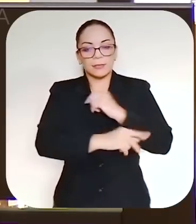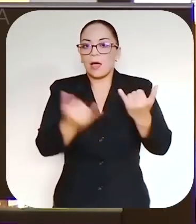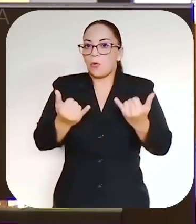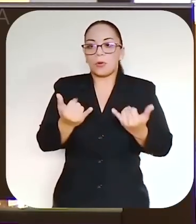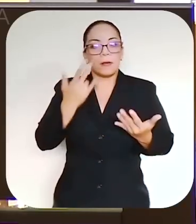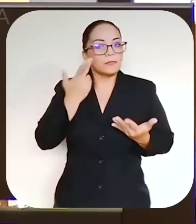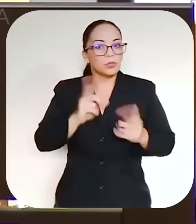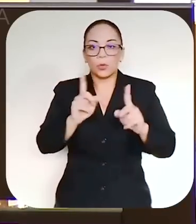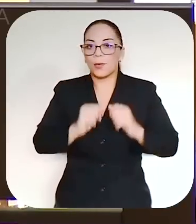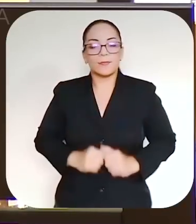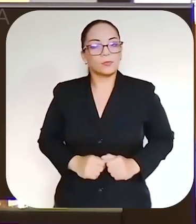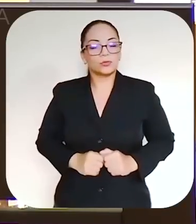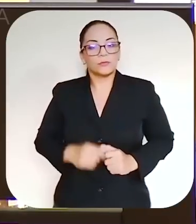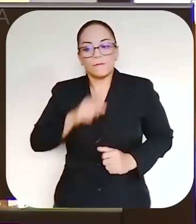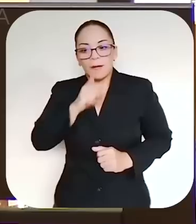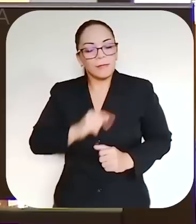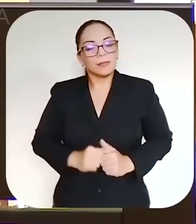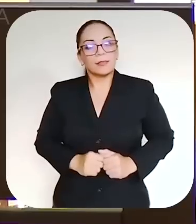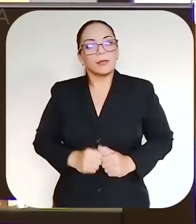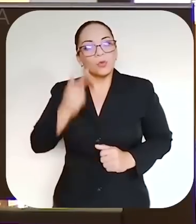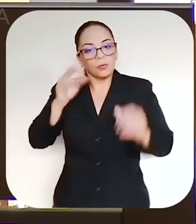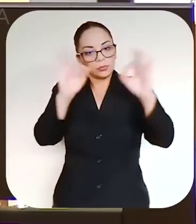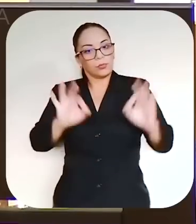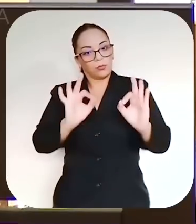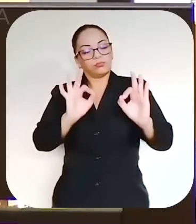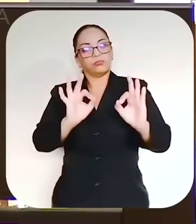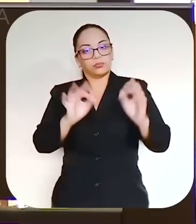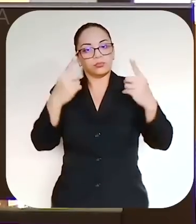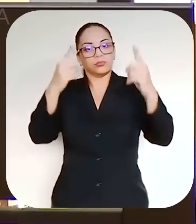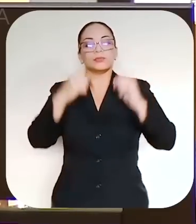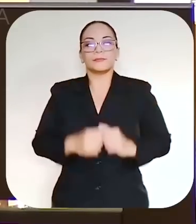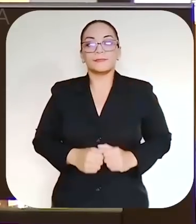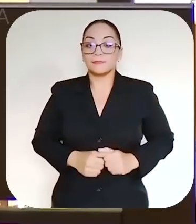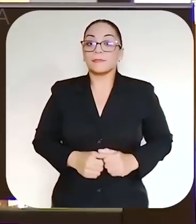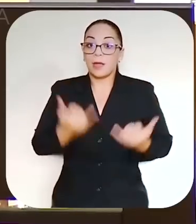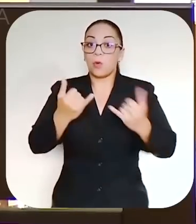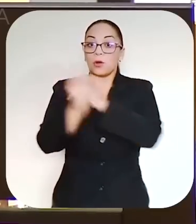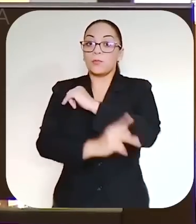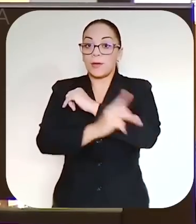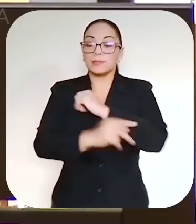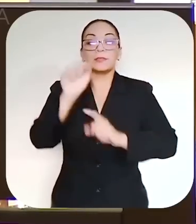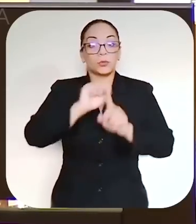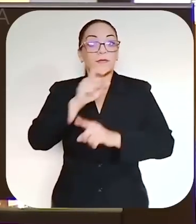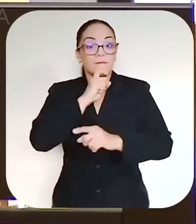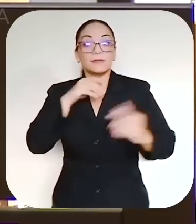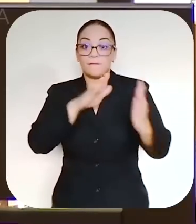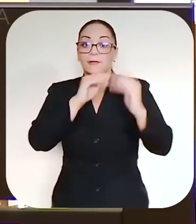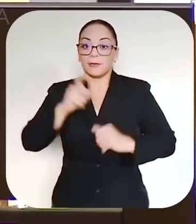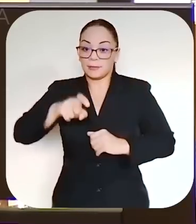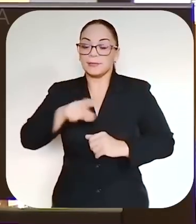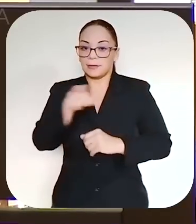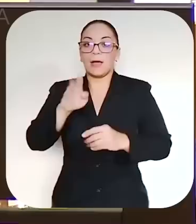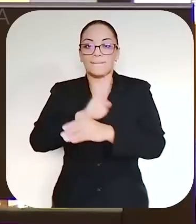vemos expresada en hechos reales sobre las situaciones que tenemos que